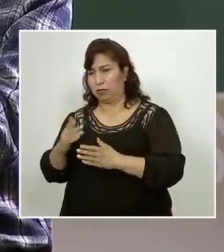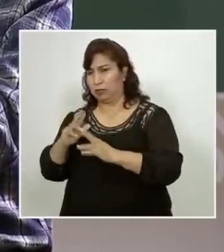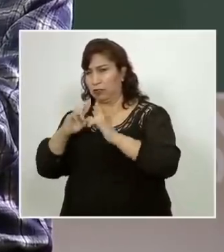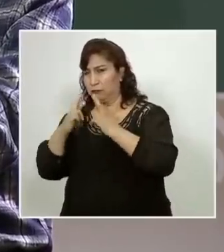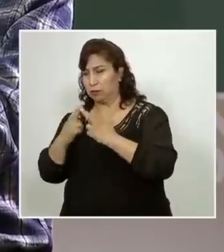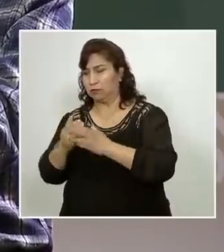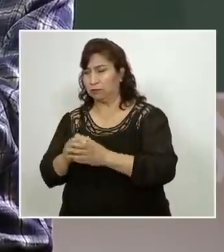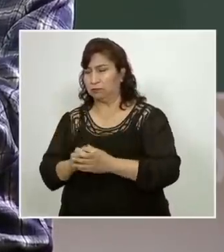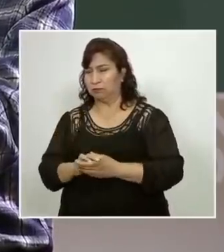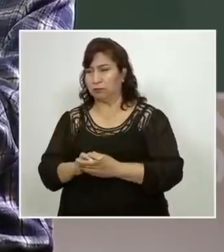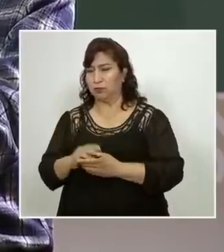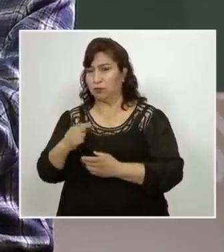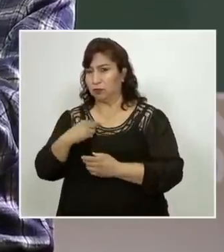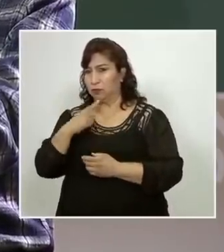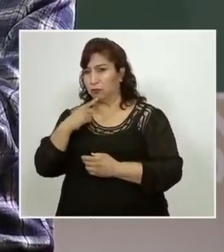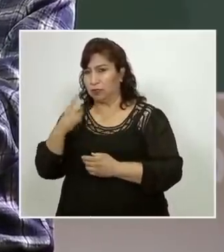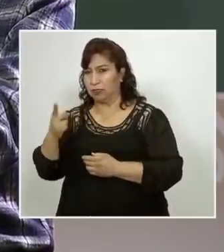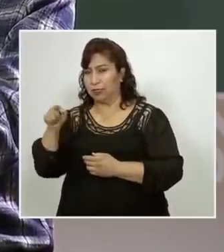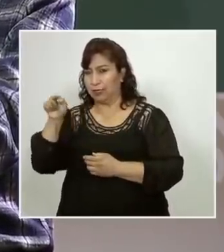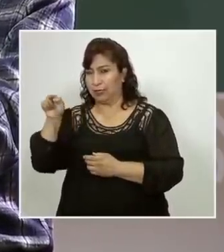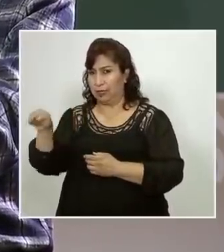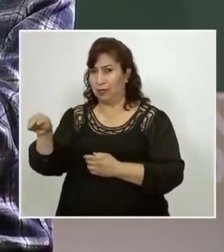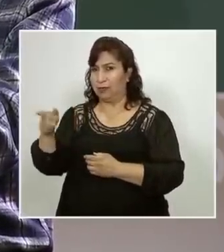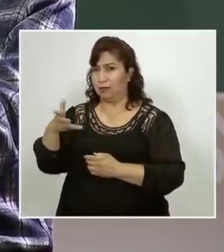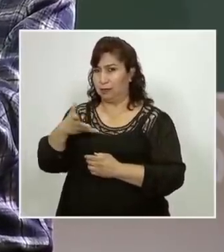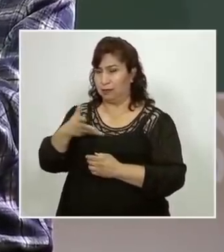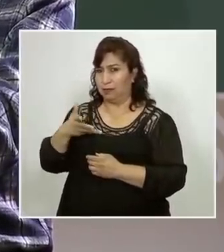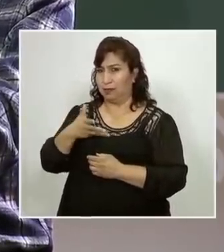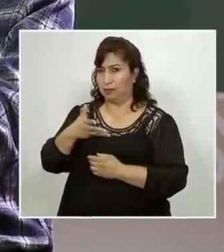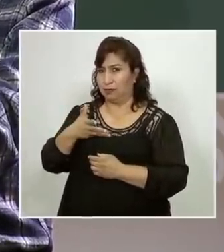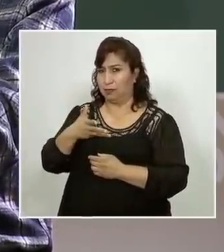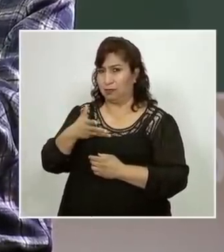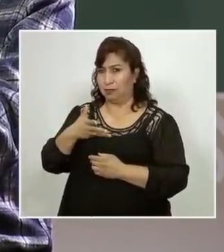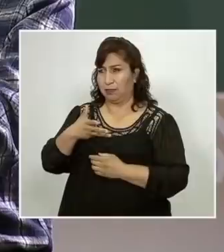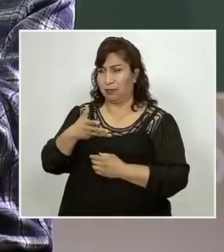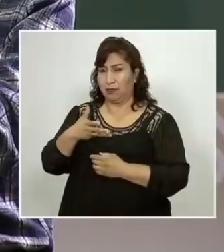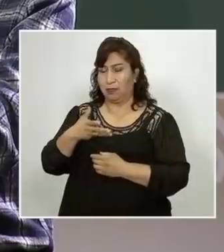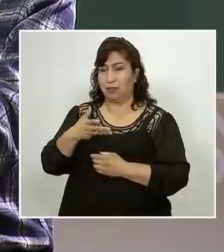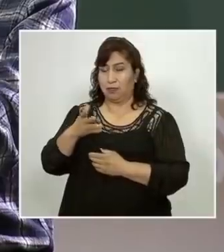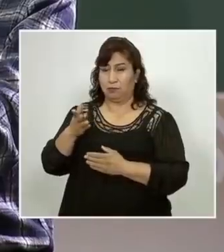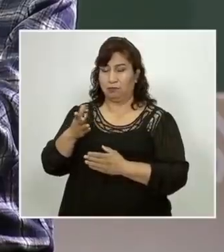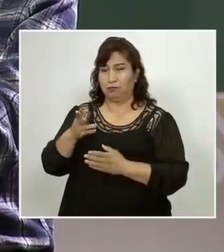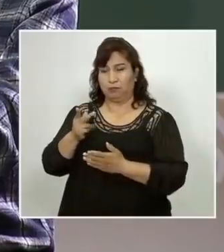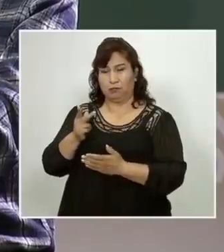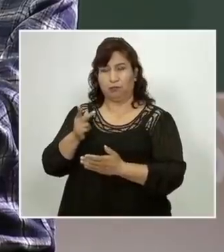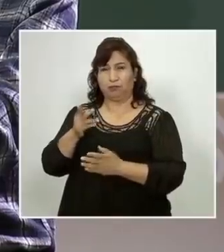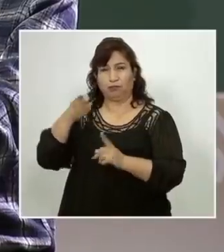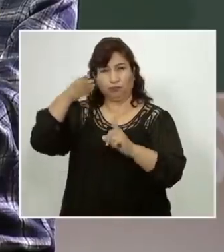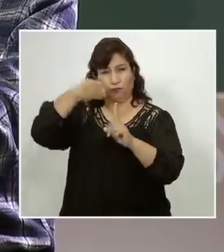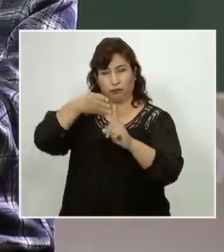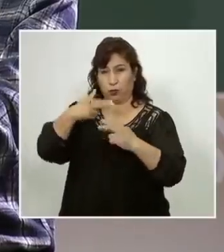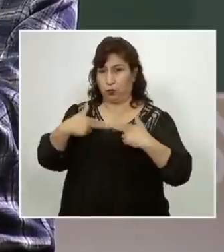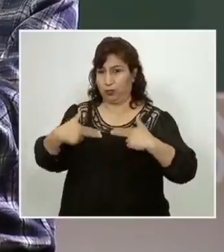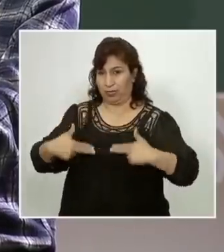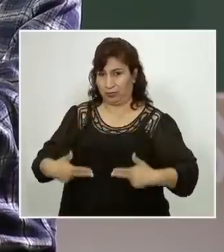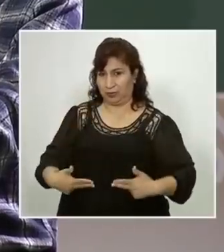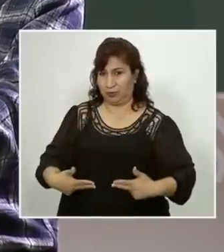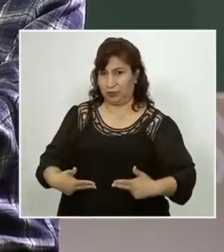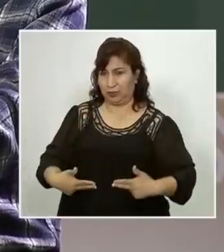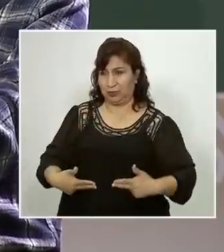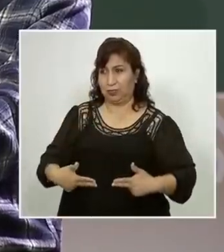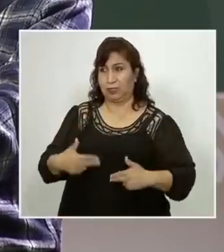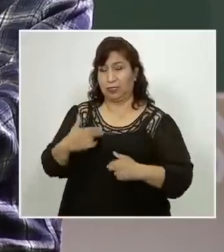él tenía propósitos humanistas y